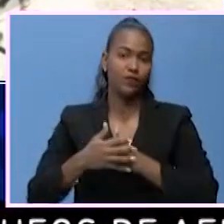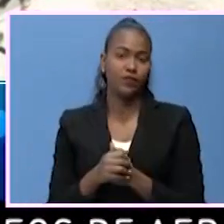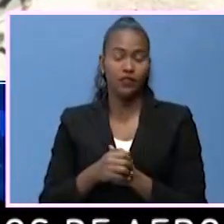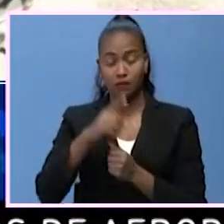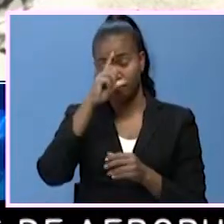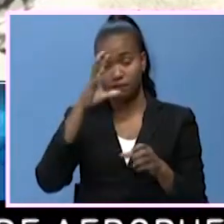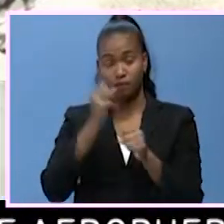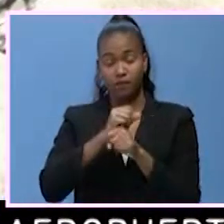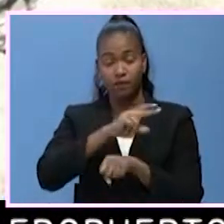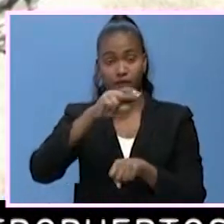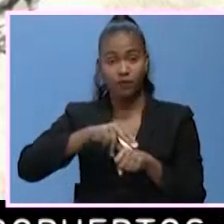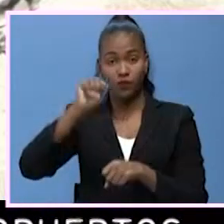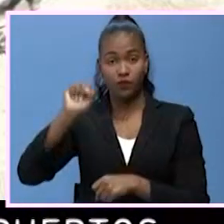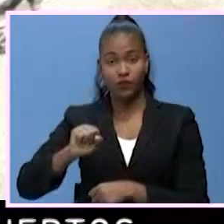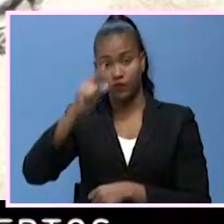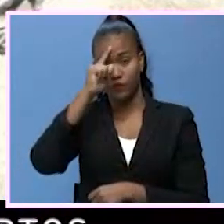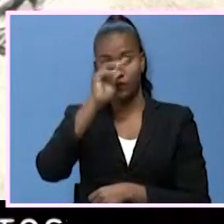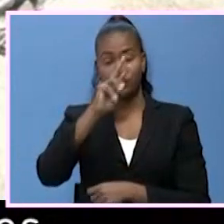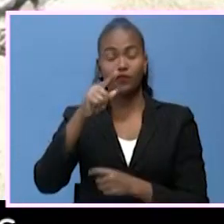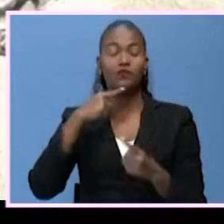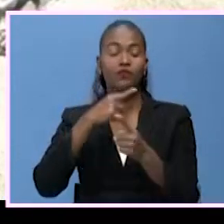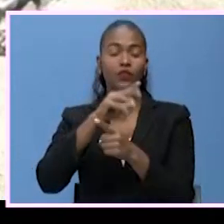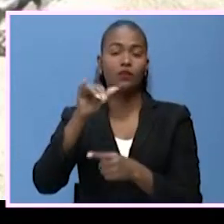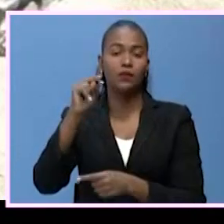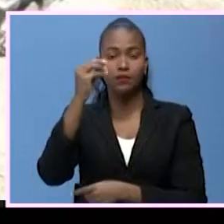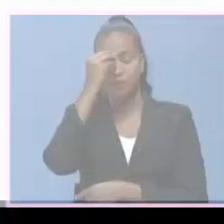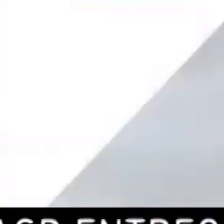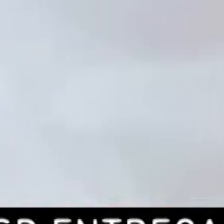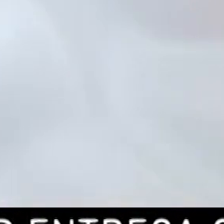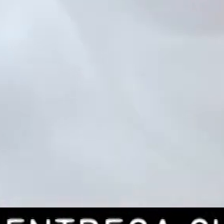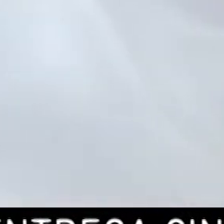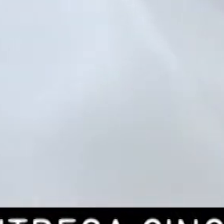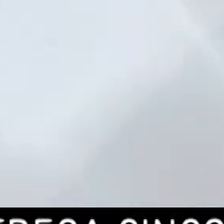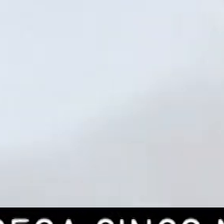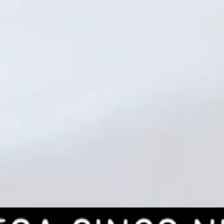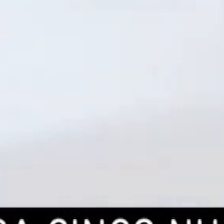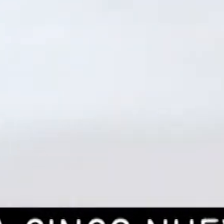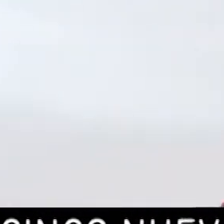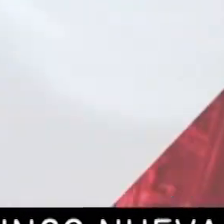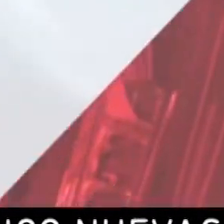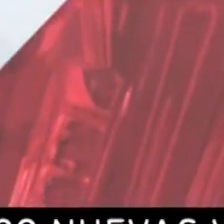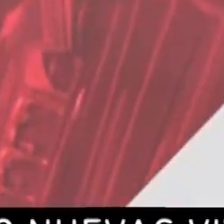En el resumen de la región sur, para 4R de Noticias, Carmen Aybar.